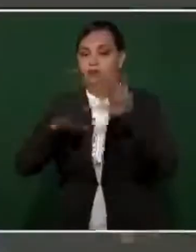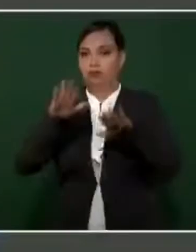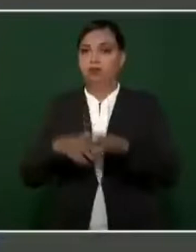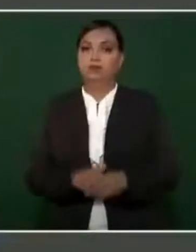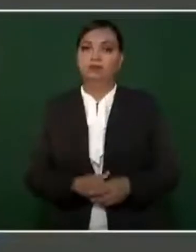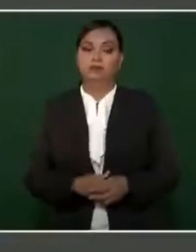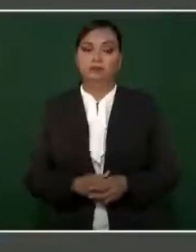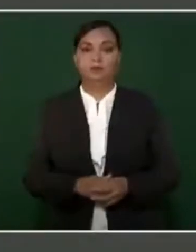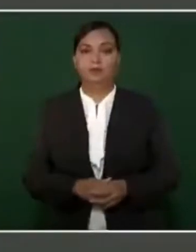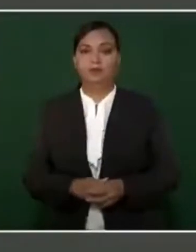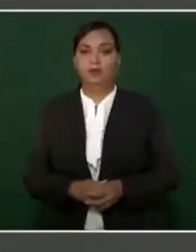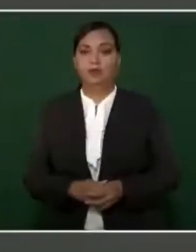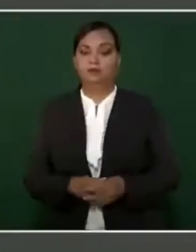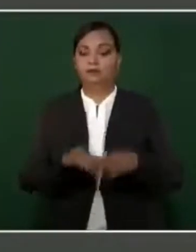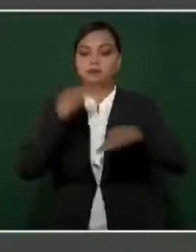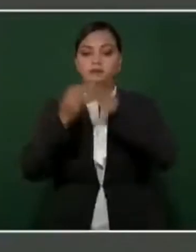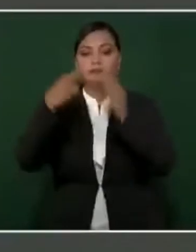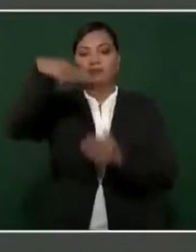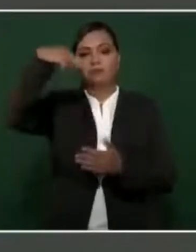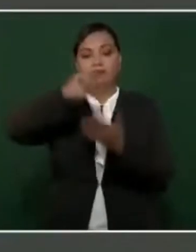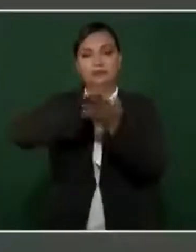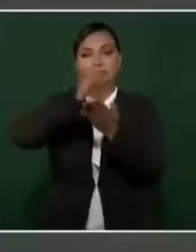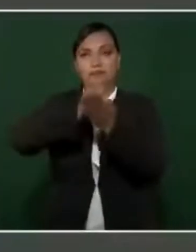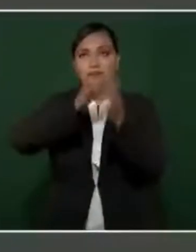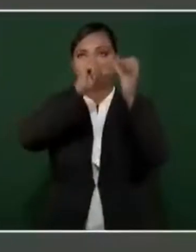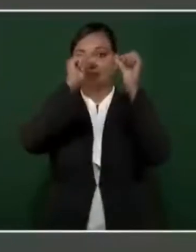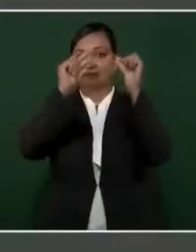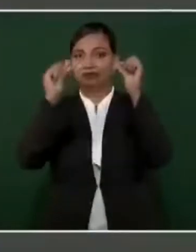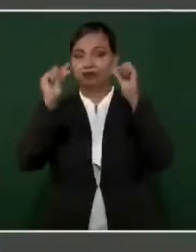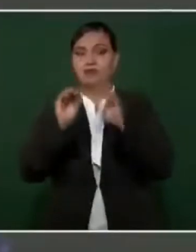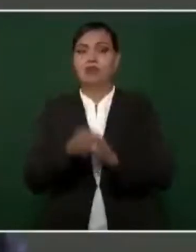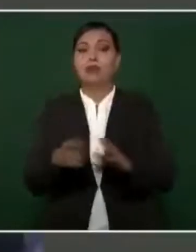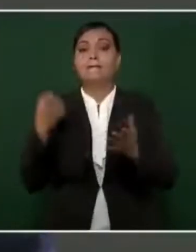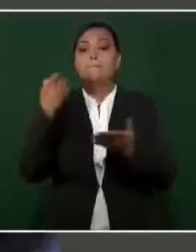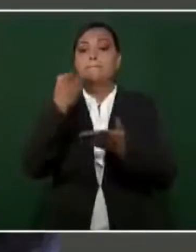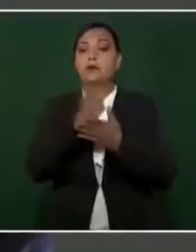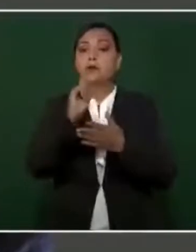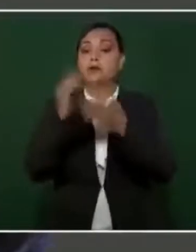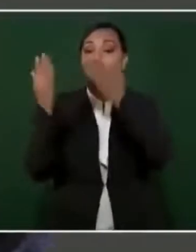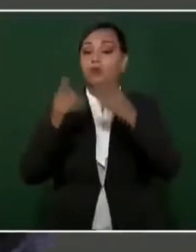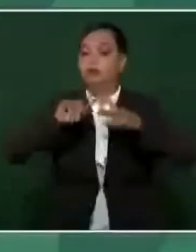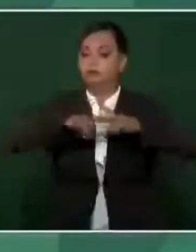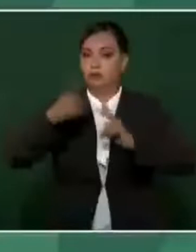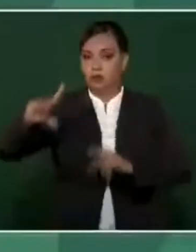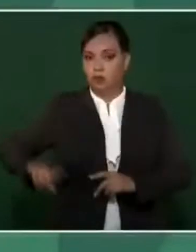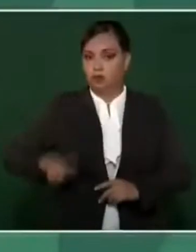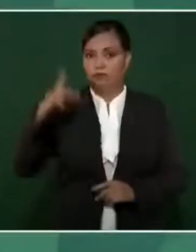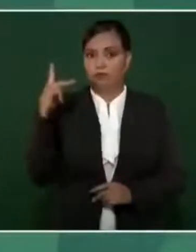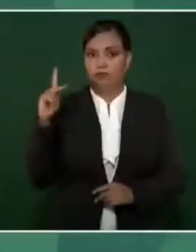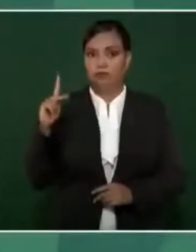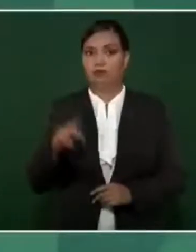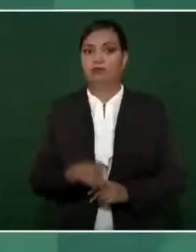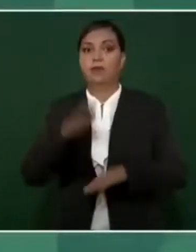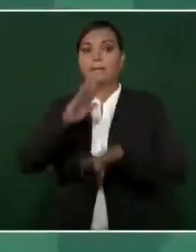En toda la frontera de Tamaulipas, el salario desde que llegamos ha aumentado